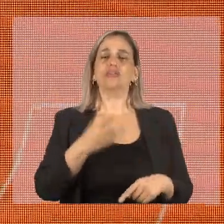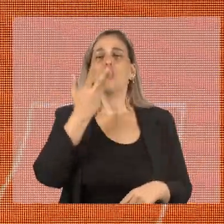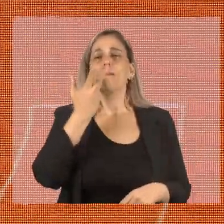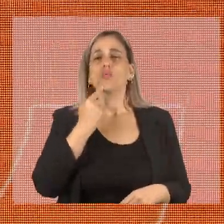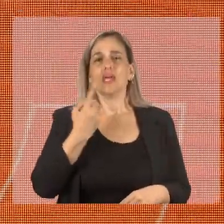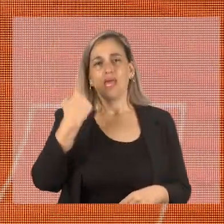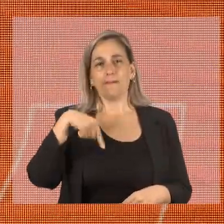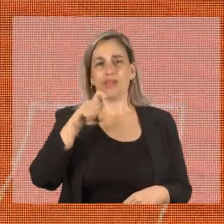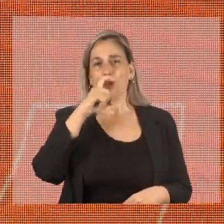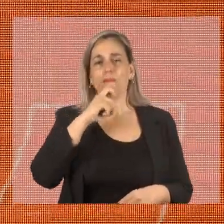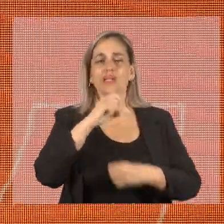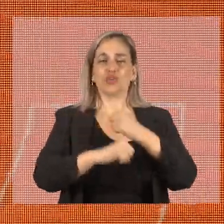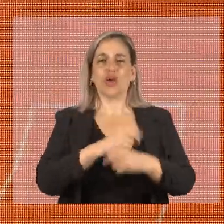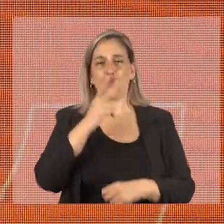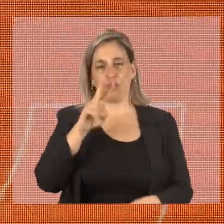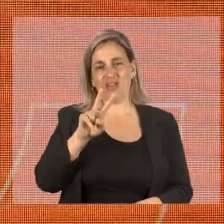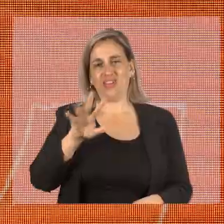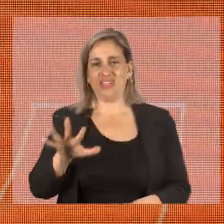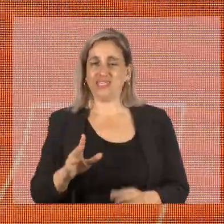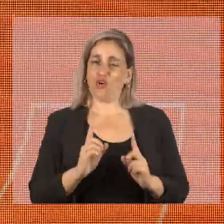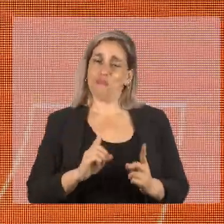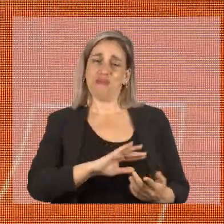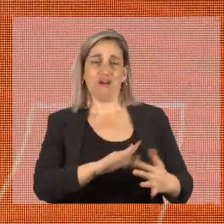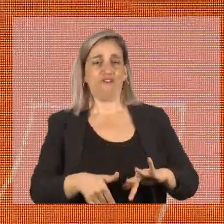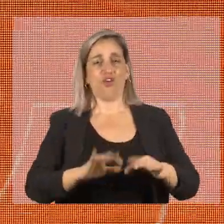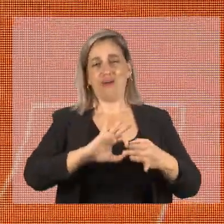eso me gustaría que pase el 1 de marzo del 2025.